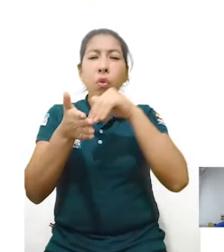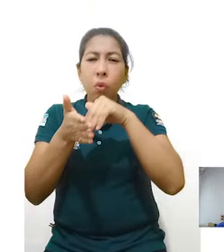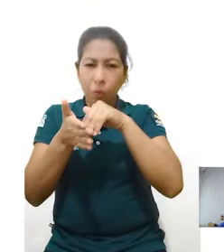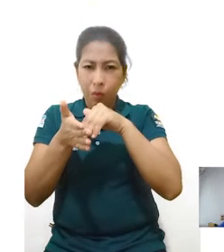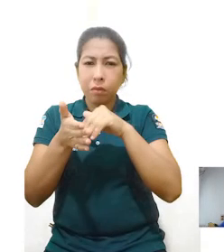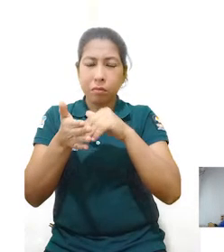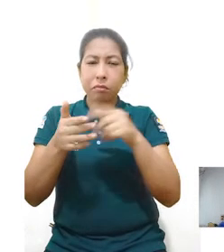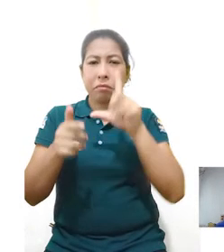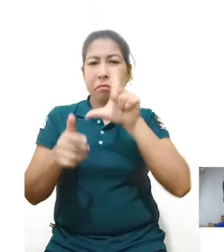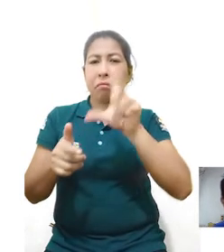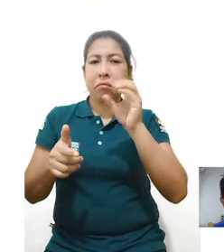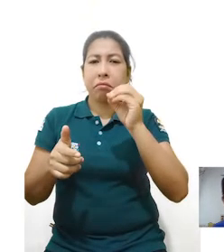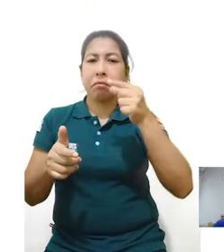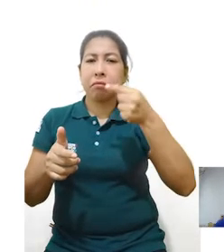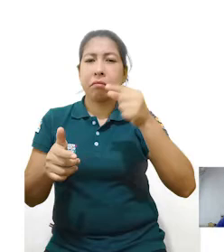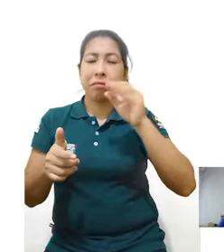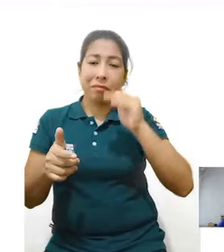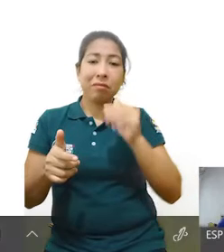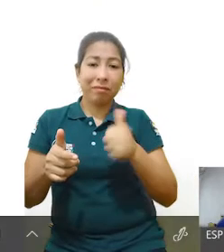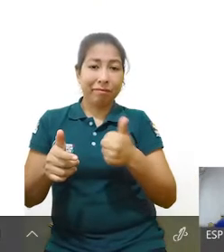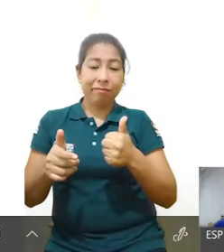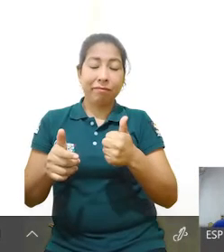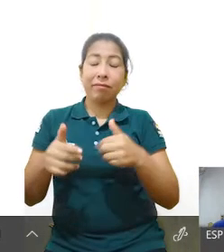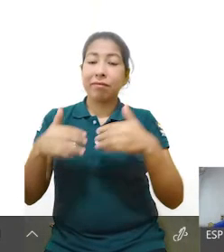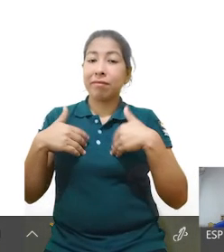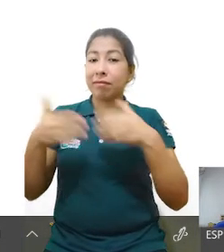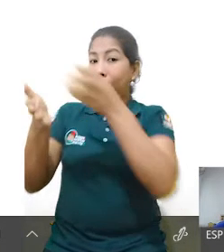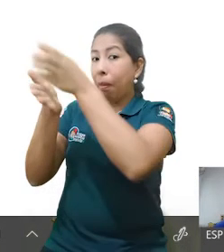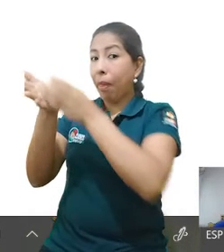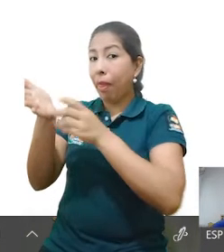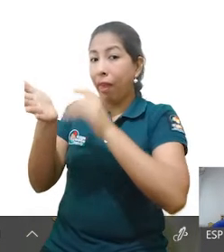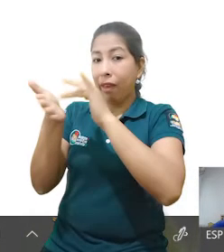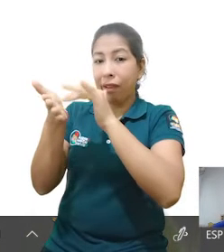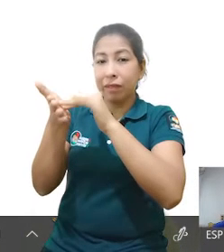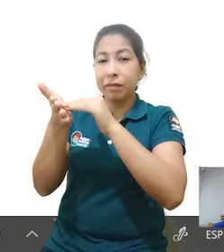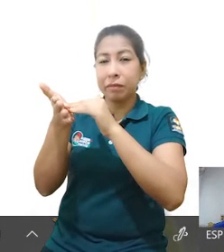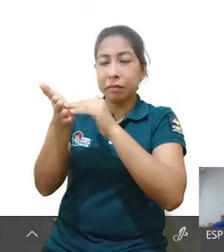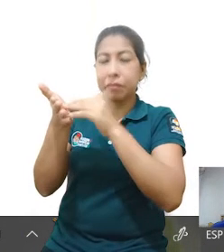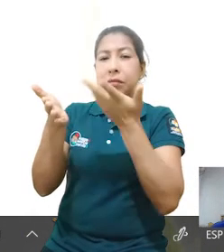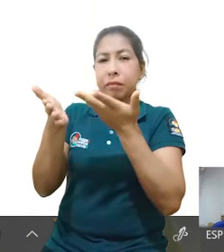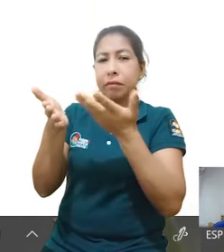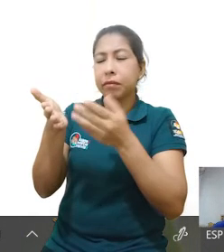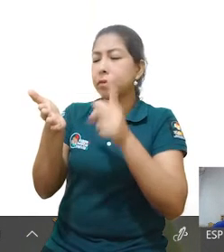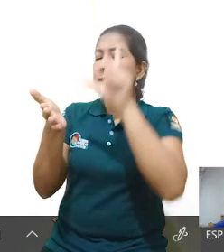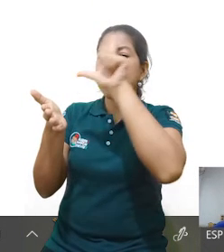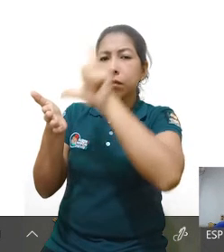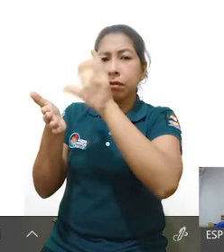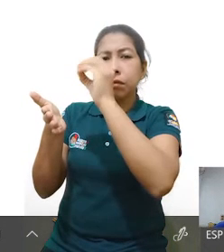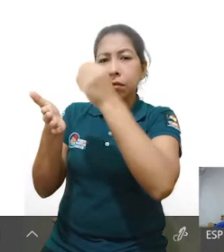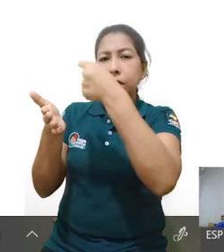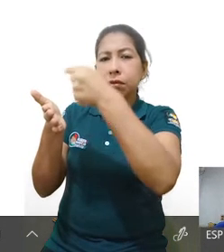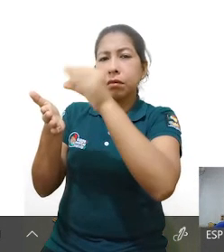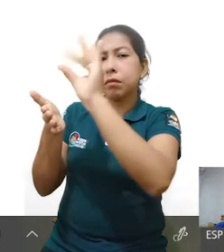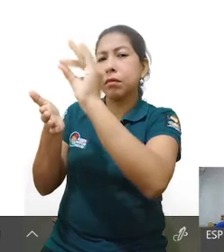base 10 que sí tenemos en nuestra calculadora. Vamos a la calculadora y ahora anotamos esta relación, logaritmo